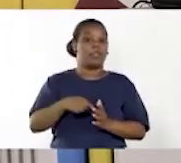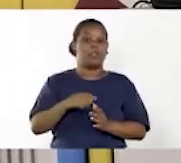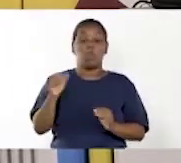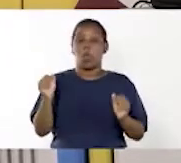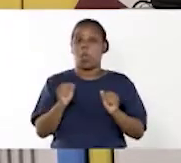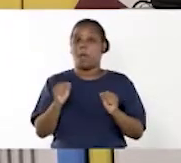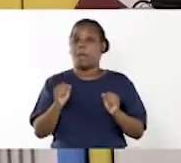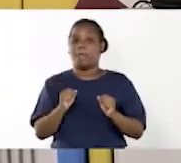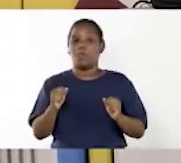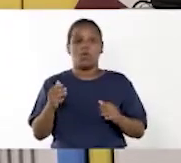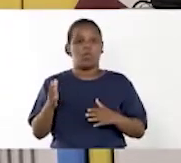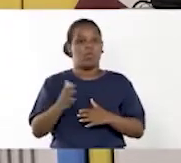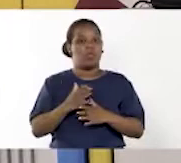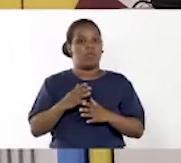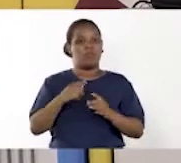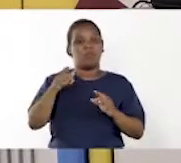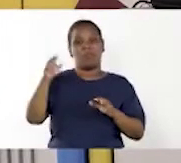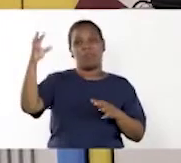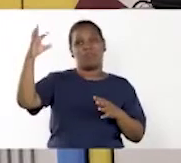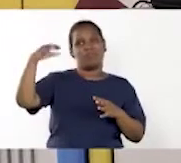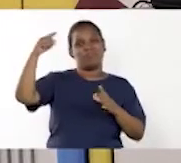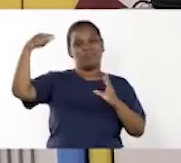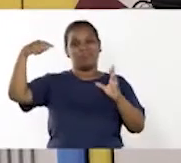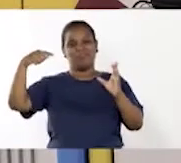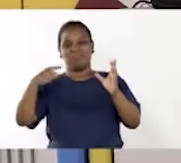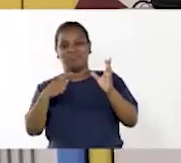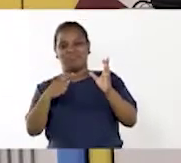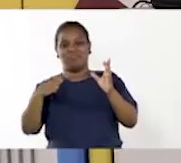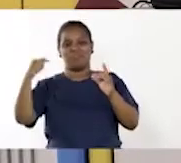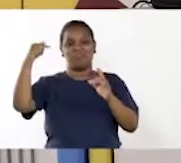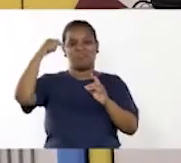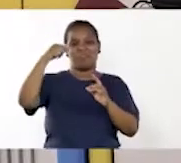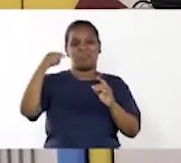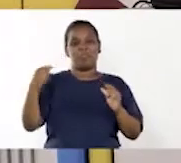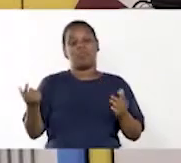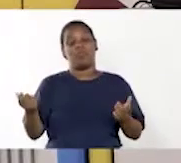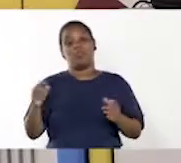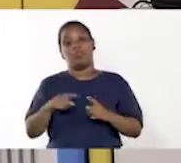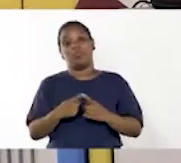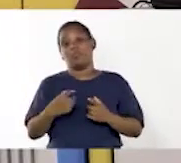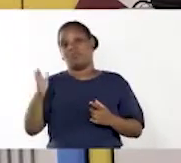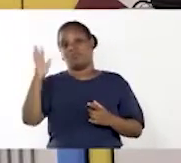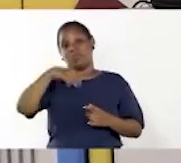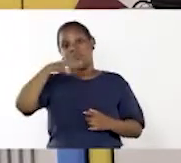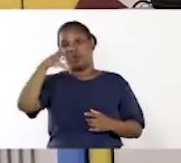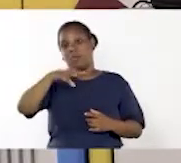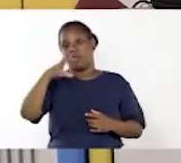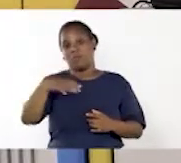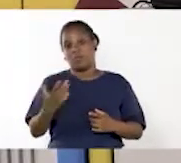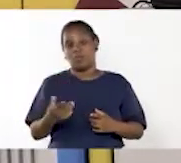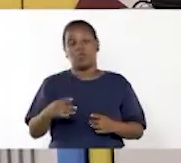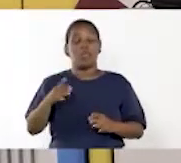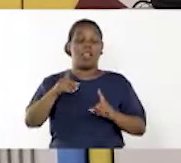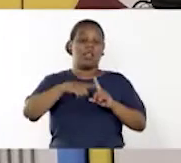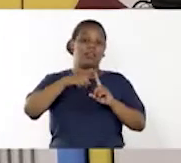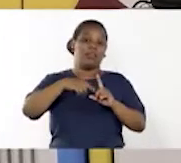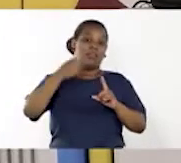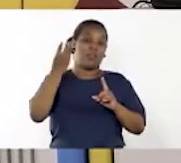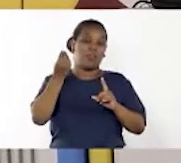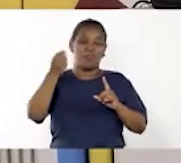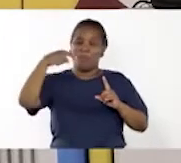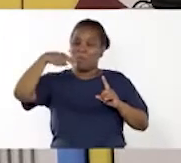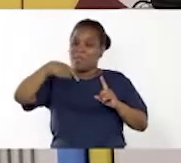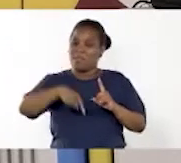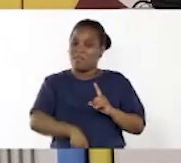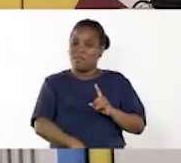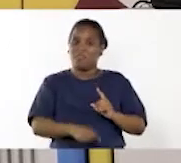polos inciden de forma oblicua, de forma más inclinada. Eso implica menores precipitaciones, implica una temperatura muy baja, e implica la